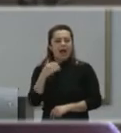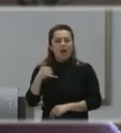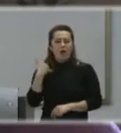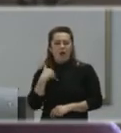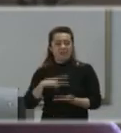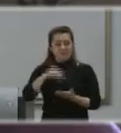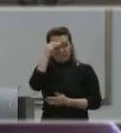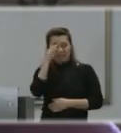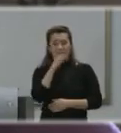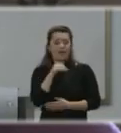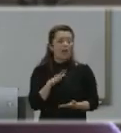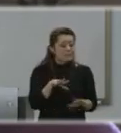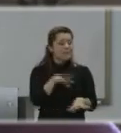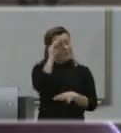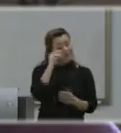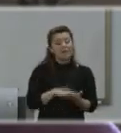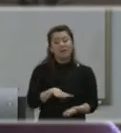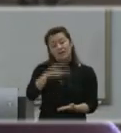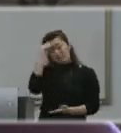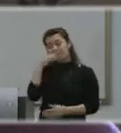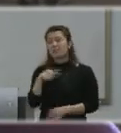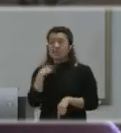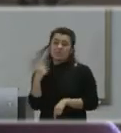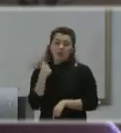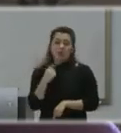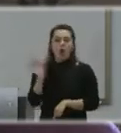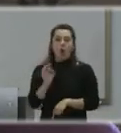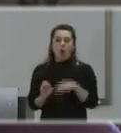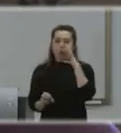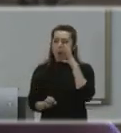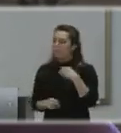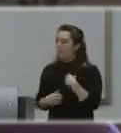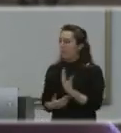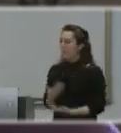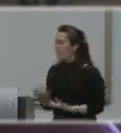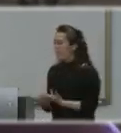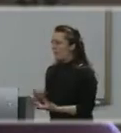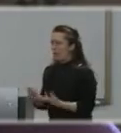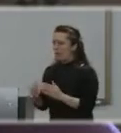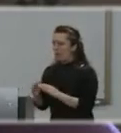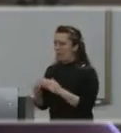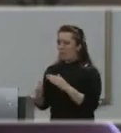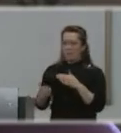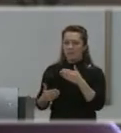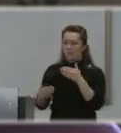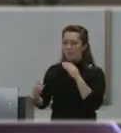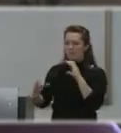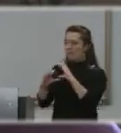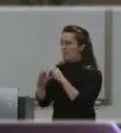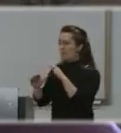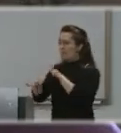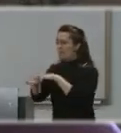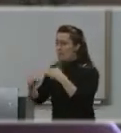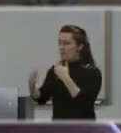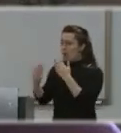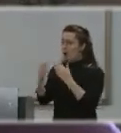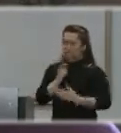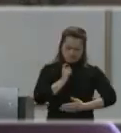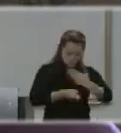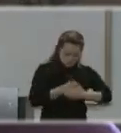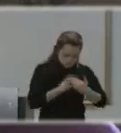nada, o el chico que no tiene ni idea de lo que tengo que hacer y cómo confrontar a los demás, o cómo corregir